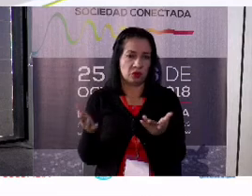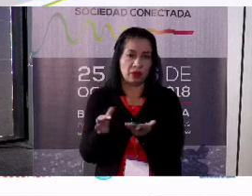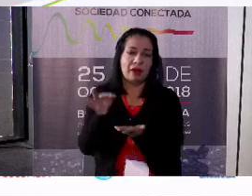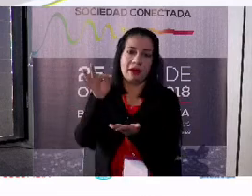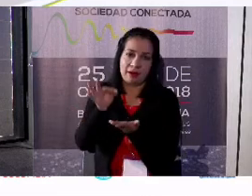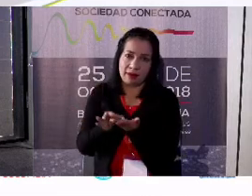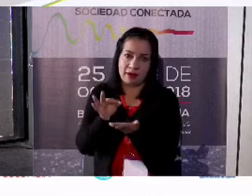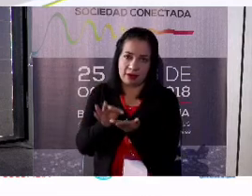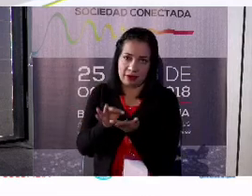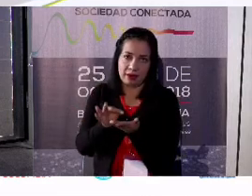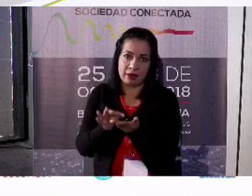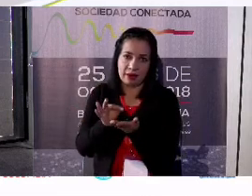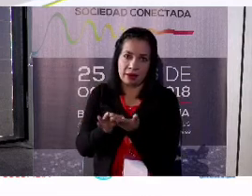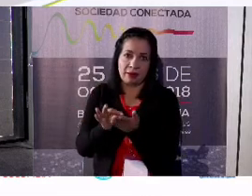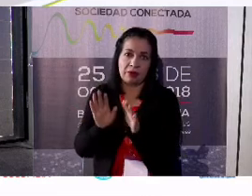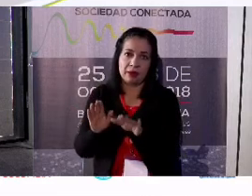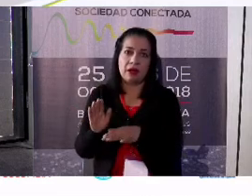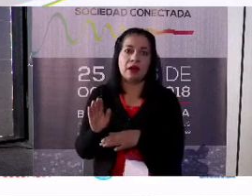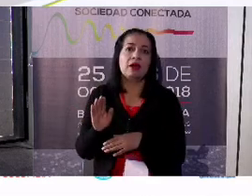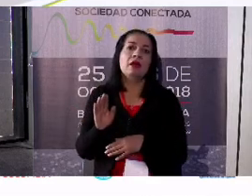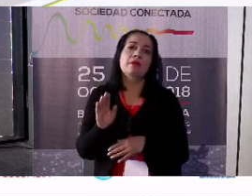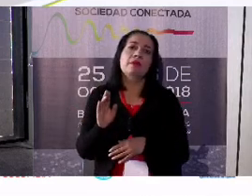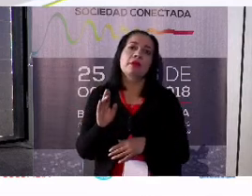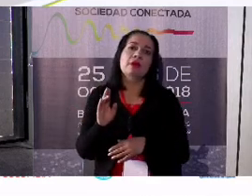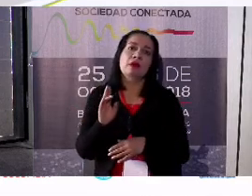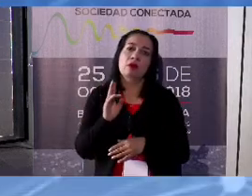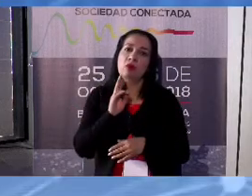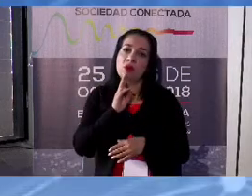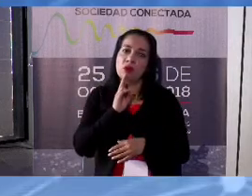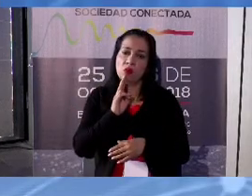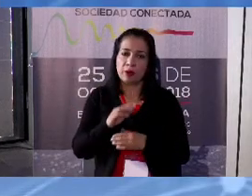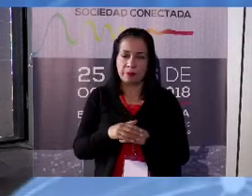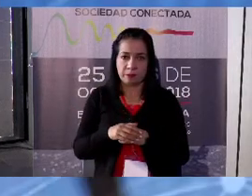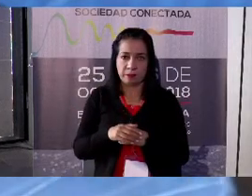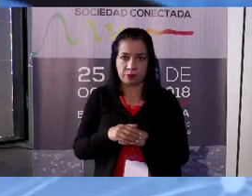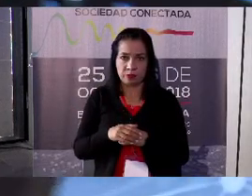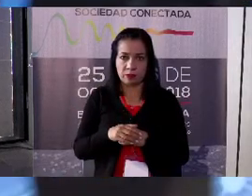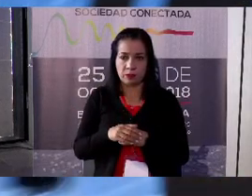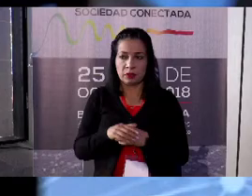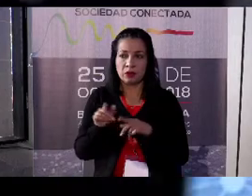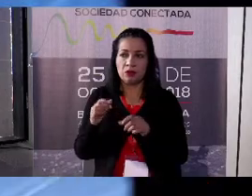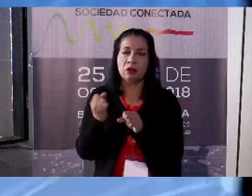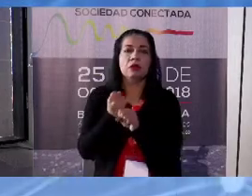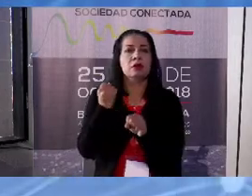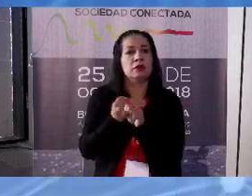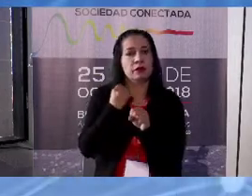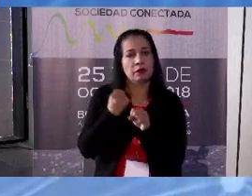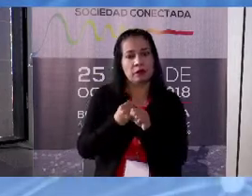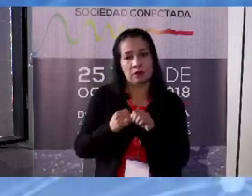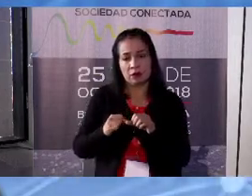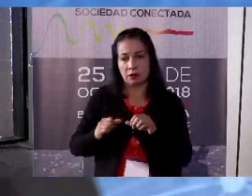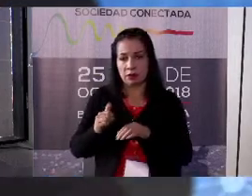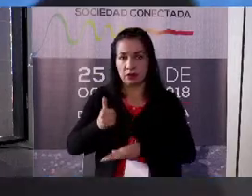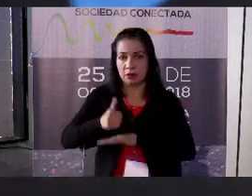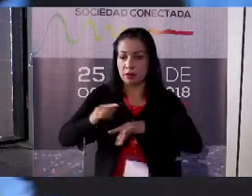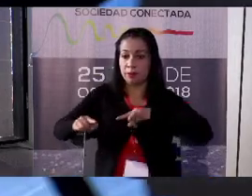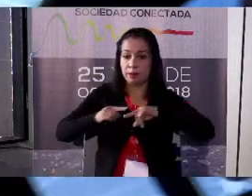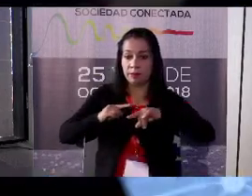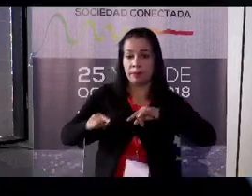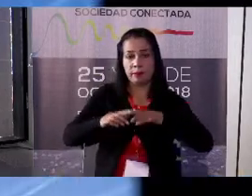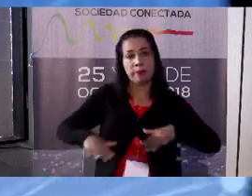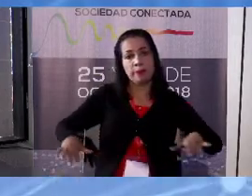ingeniería en la universidad de la República ha desarrollado su trabajo en el campo de la administración del especto